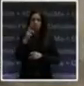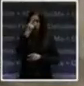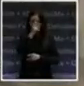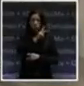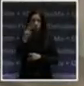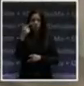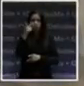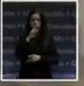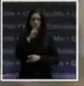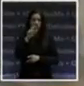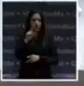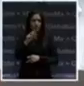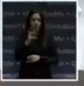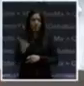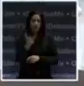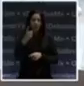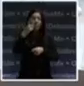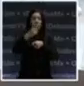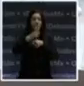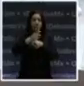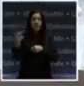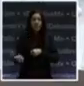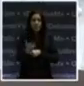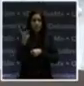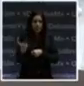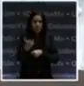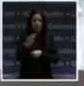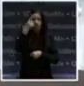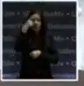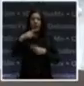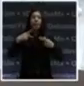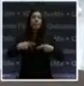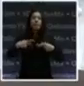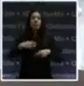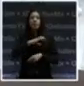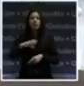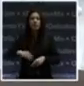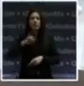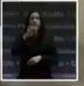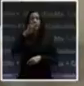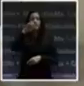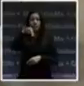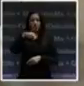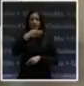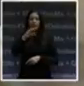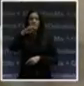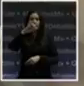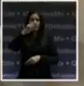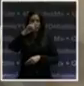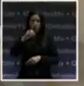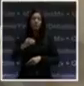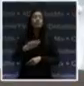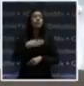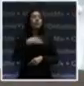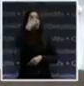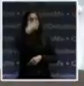los candidatos. La primera pregunta va a ser para el candidato Iván Omar Nieto Román. Buenas noches,